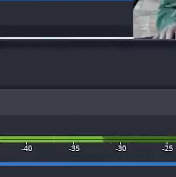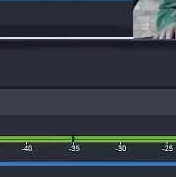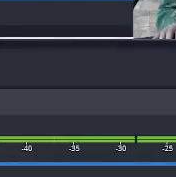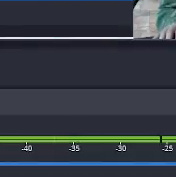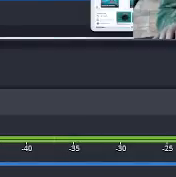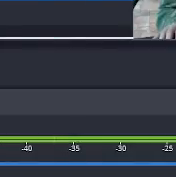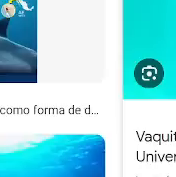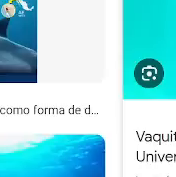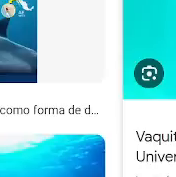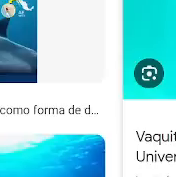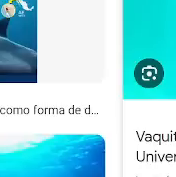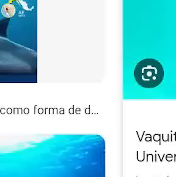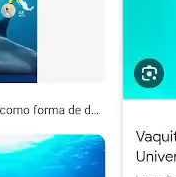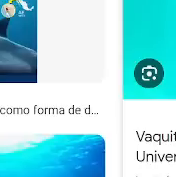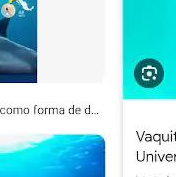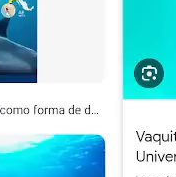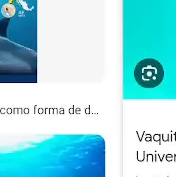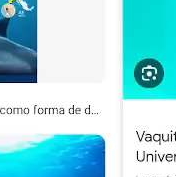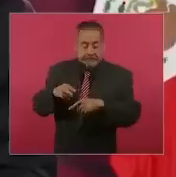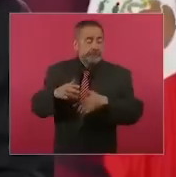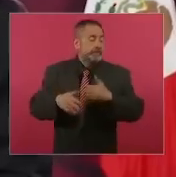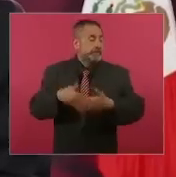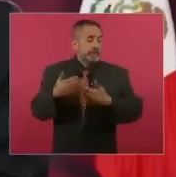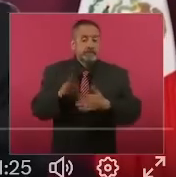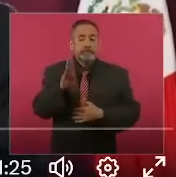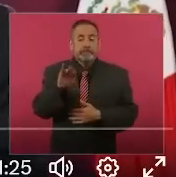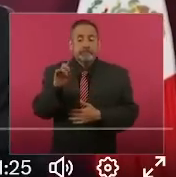en contra de México